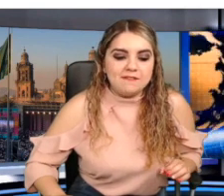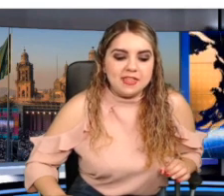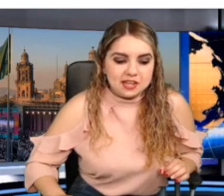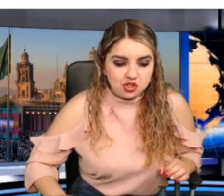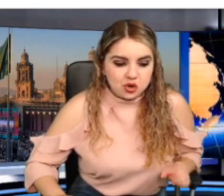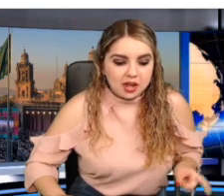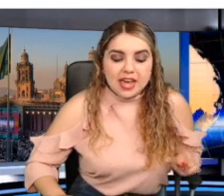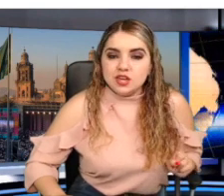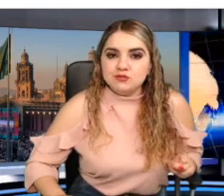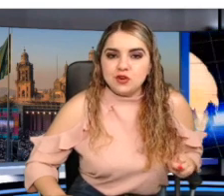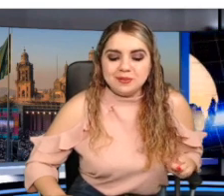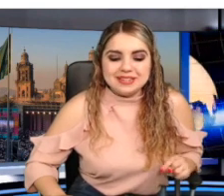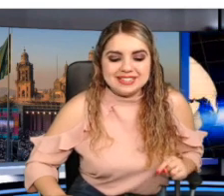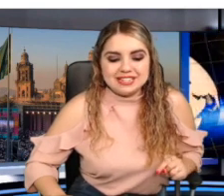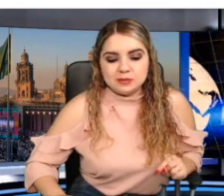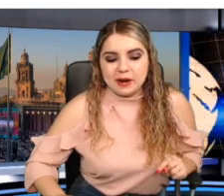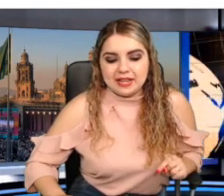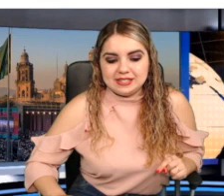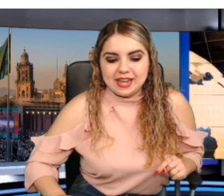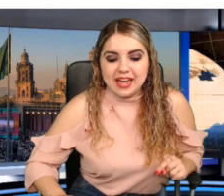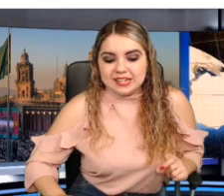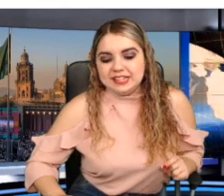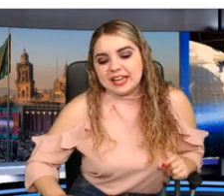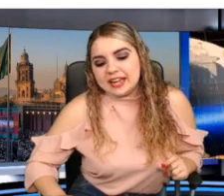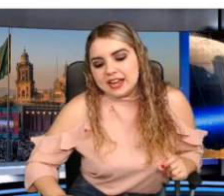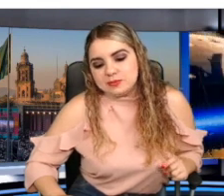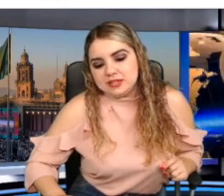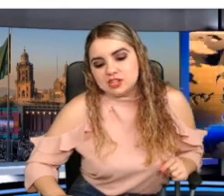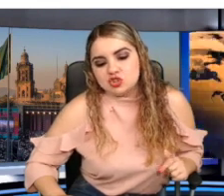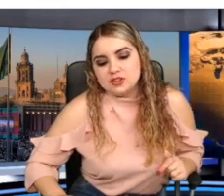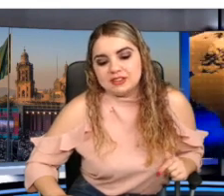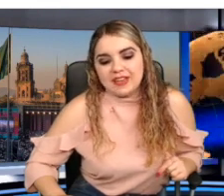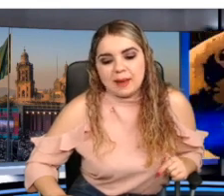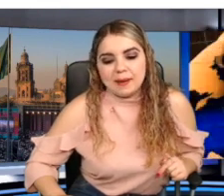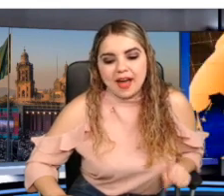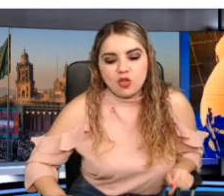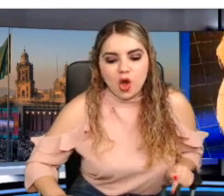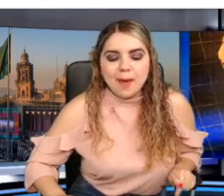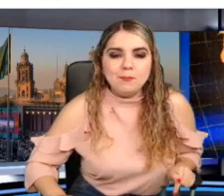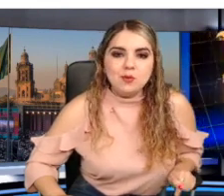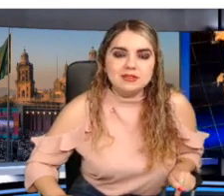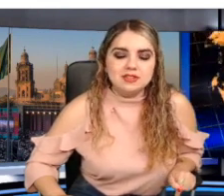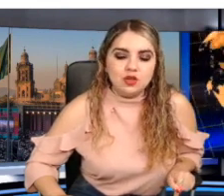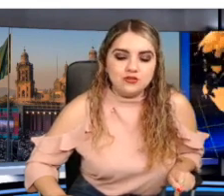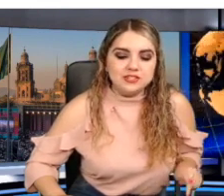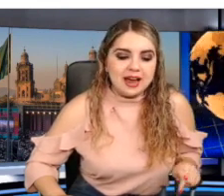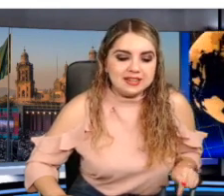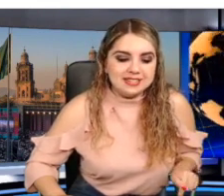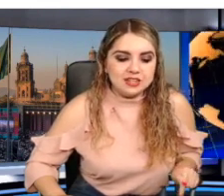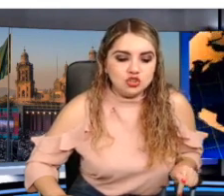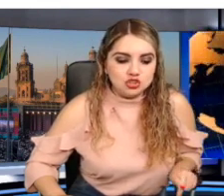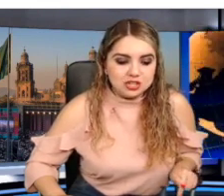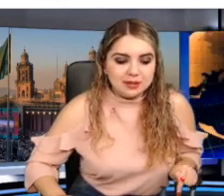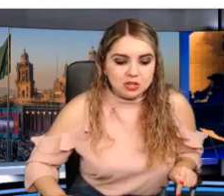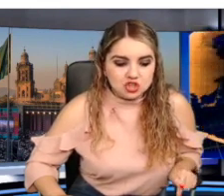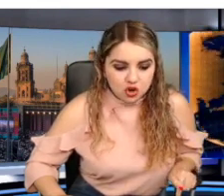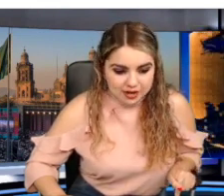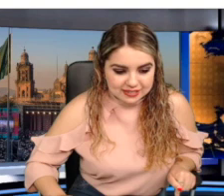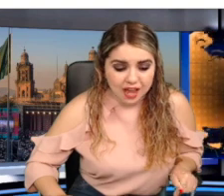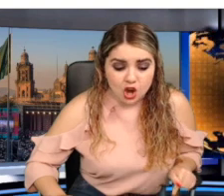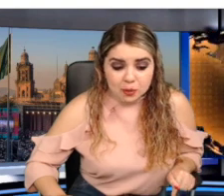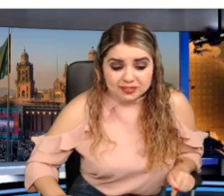contra la federación. Informes de transparencia indican que la administración estatal ha pagado en publicidad oficial